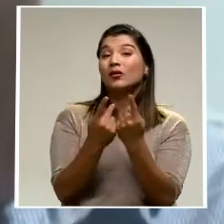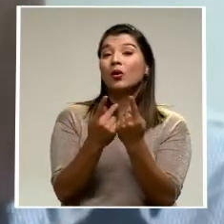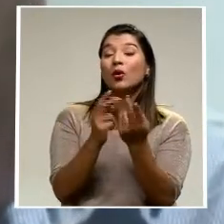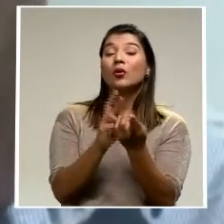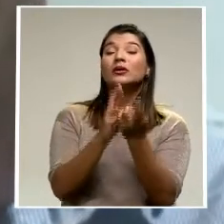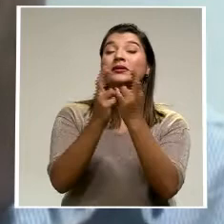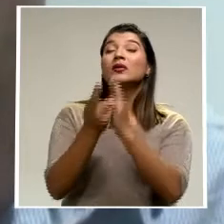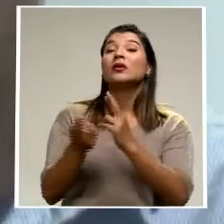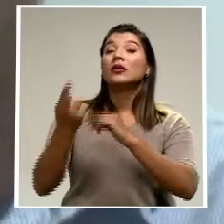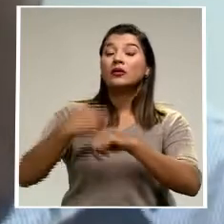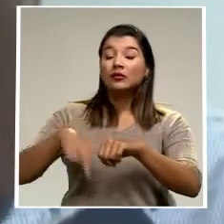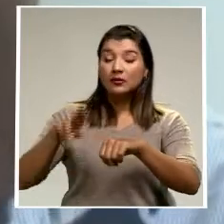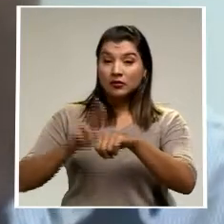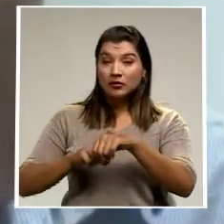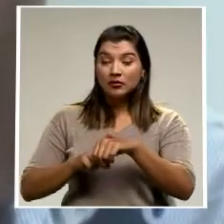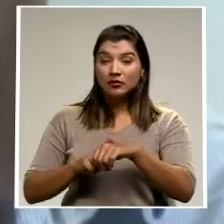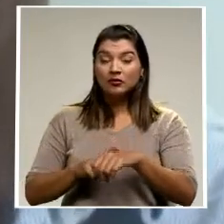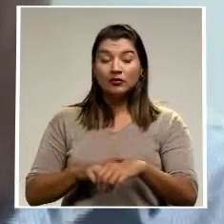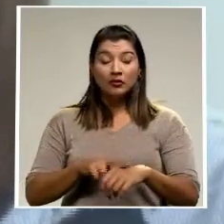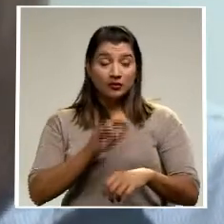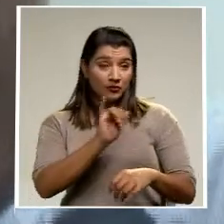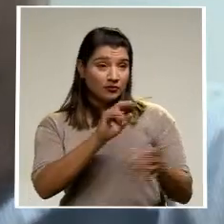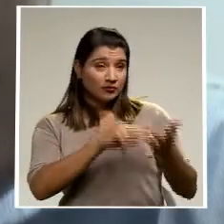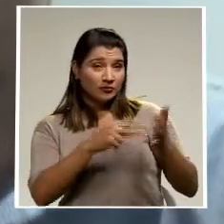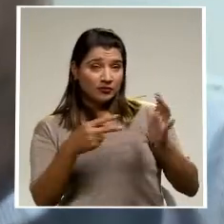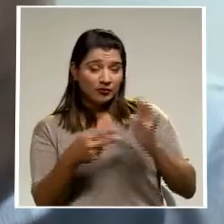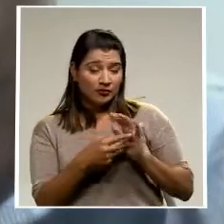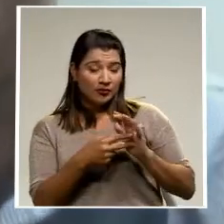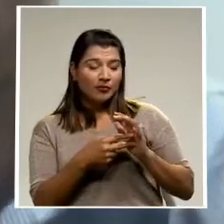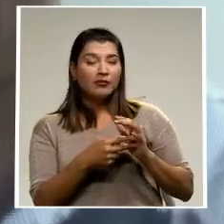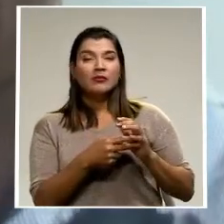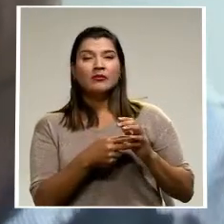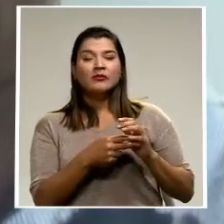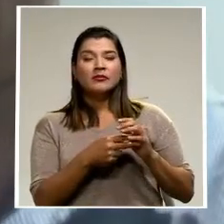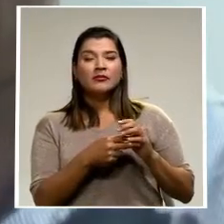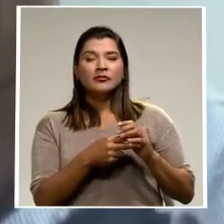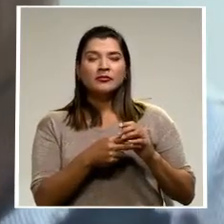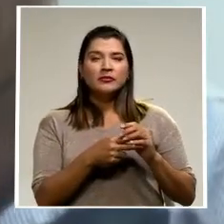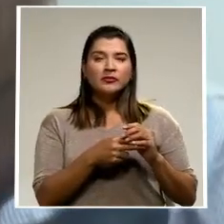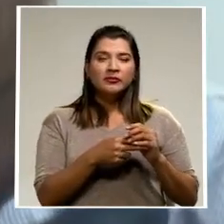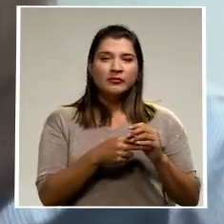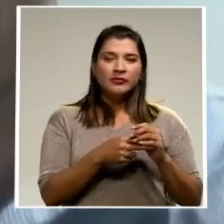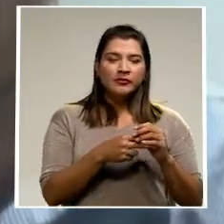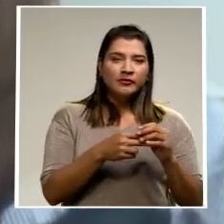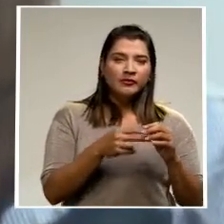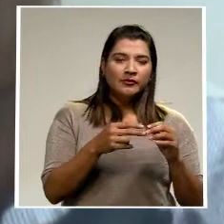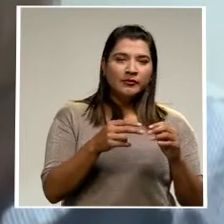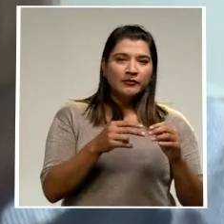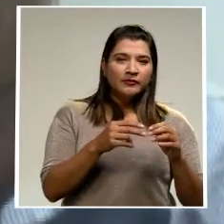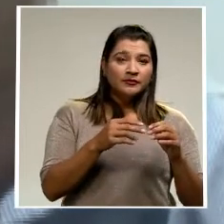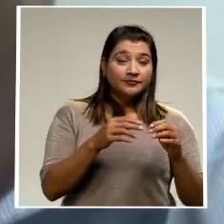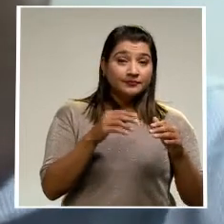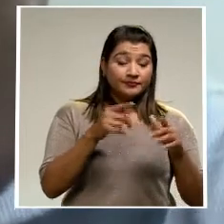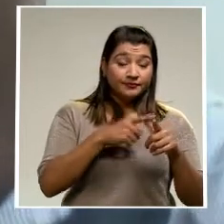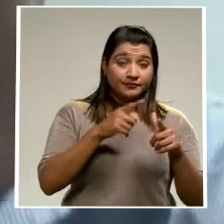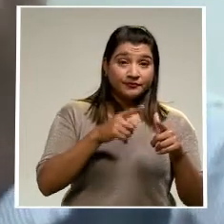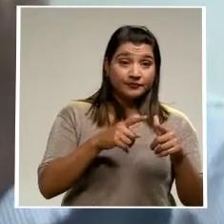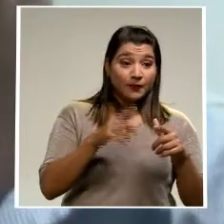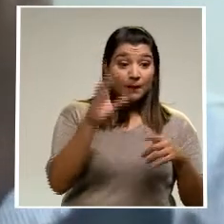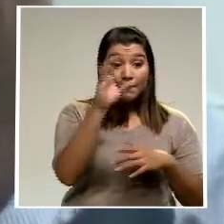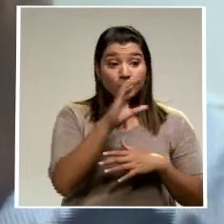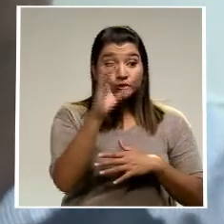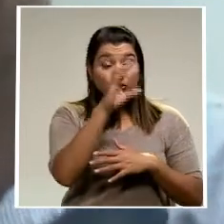Restauración Nacional. Es decir, estaría pescando en estanques en los que tiene